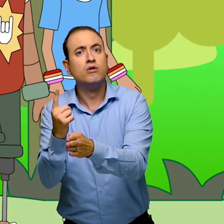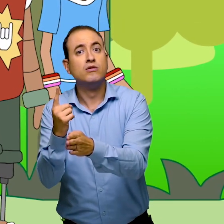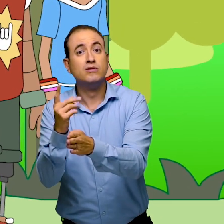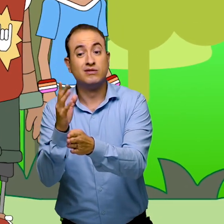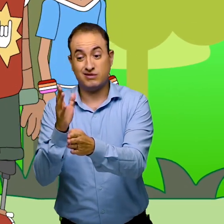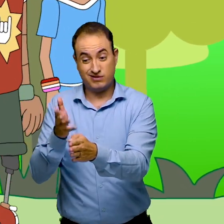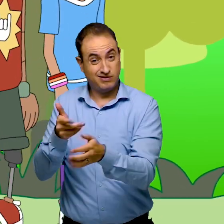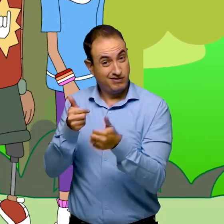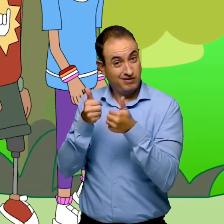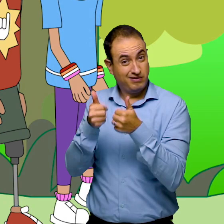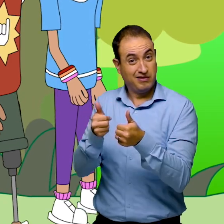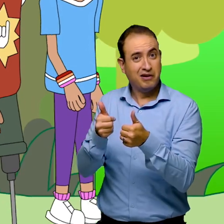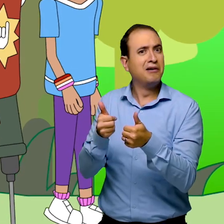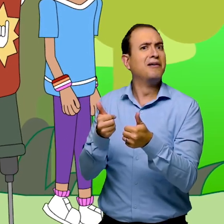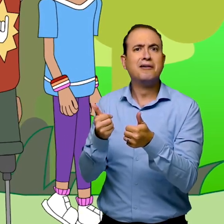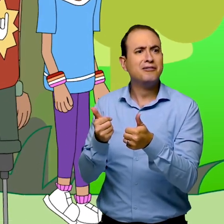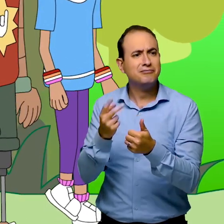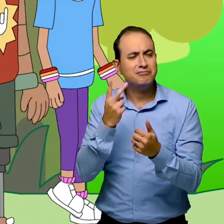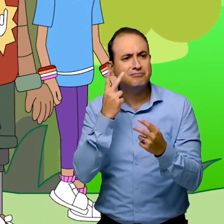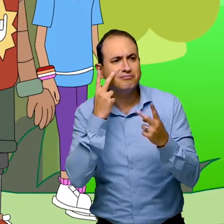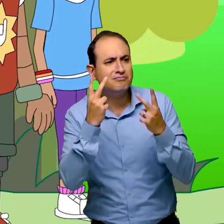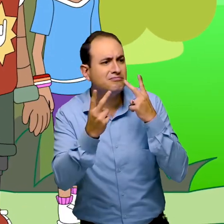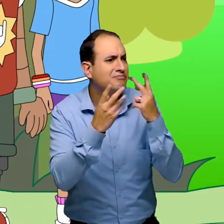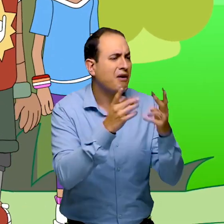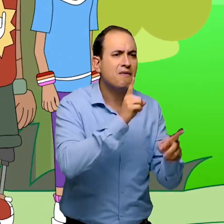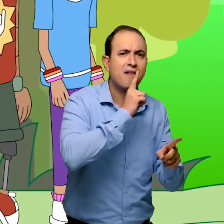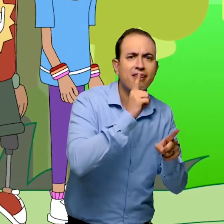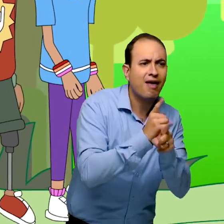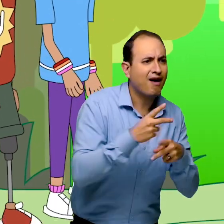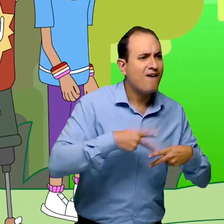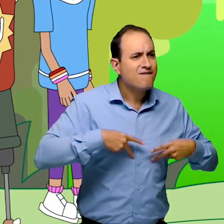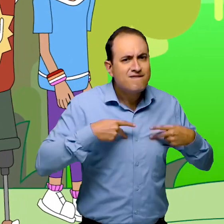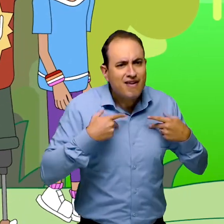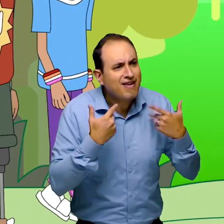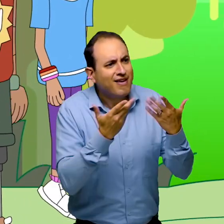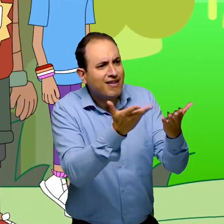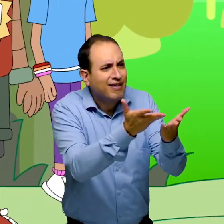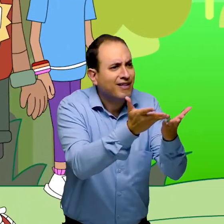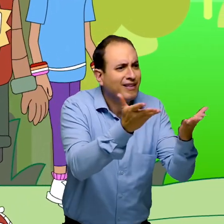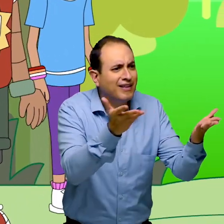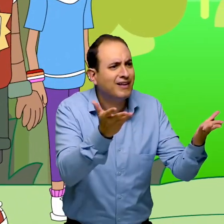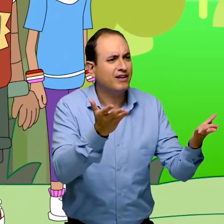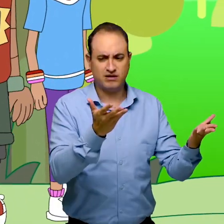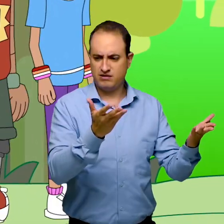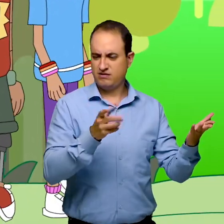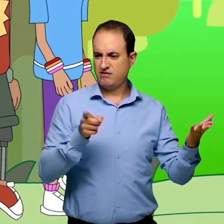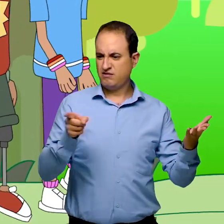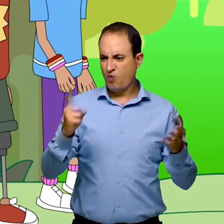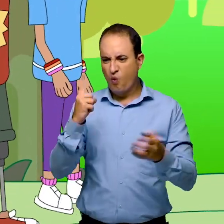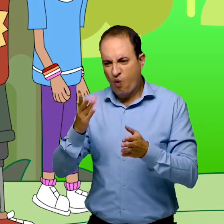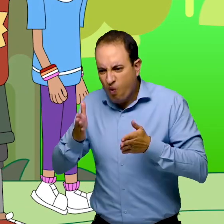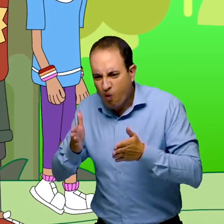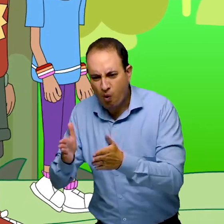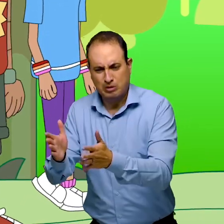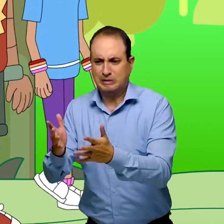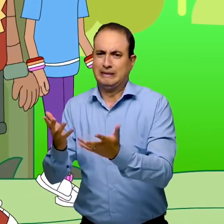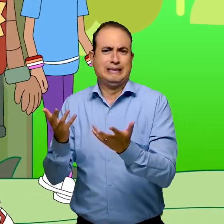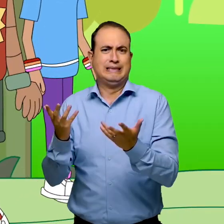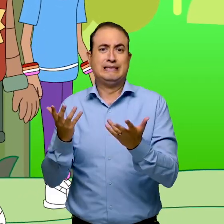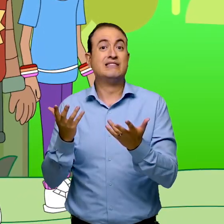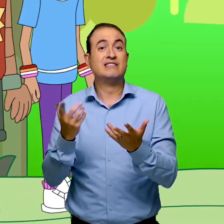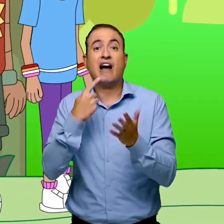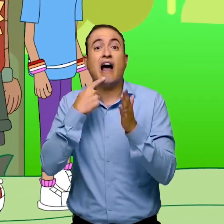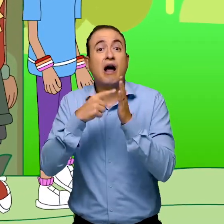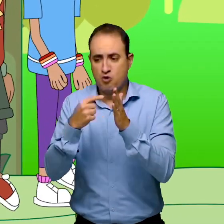Los estereotipos desconocen la gran diversidad que hay en la vida real. Y a veces las personas se obligan a cumplirlo, por lo que